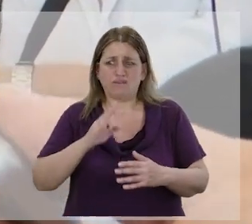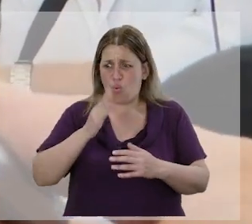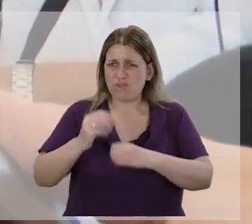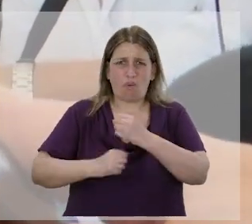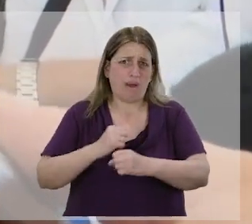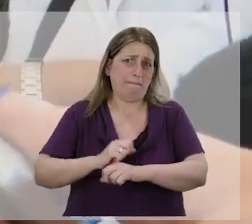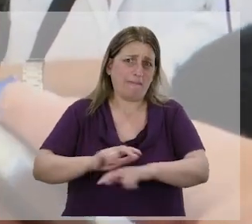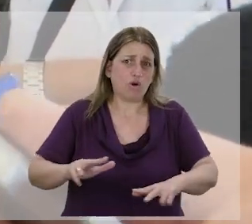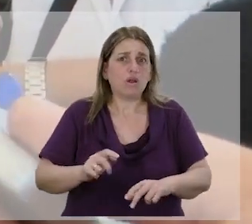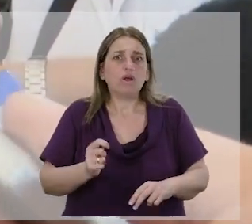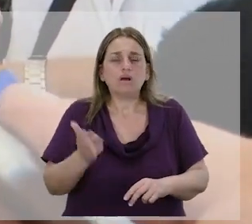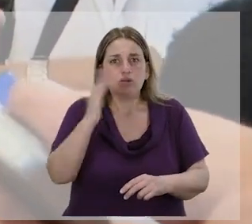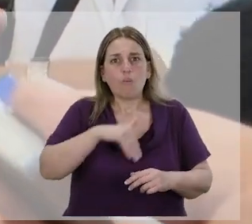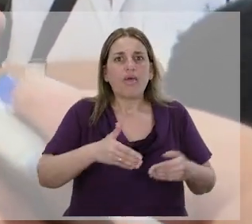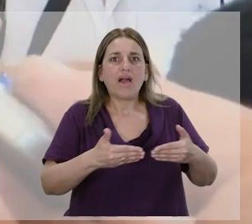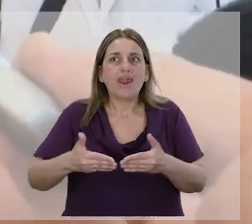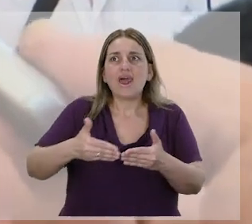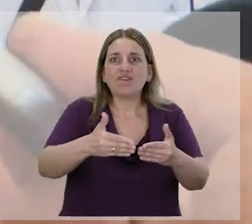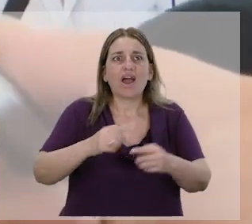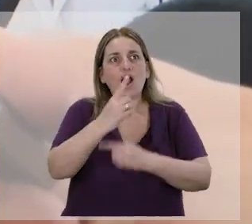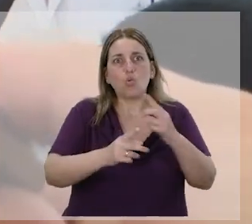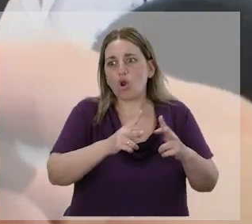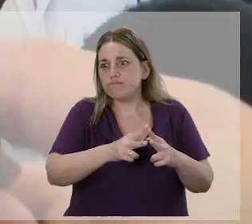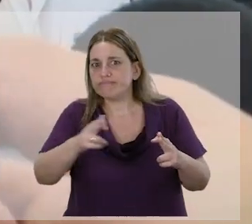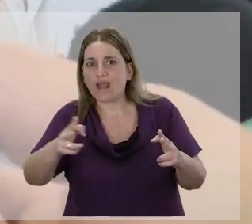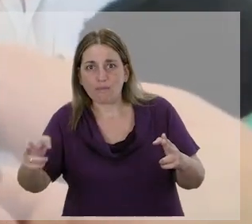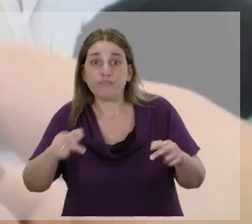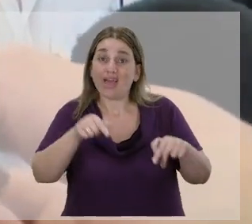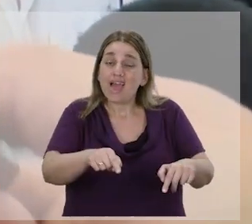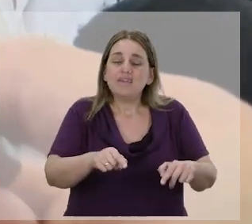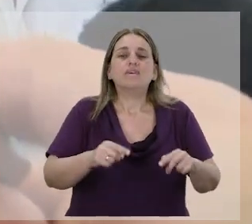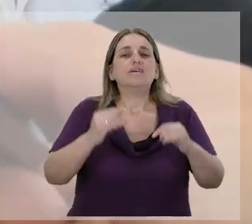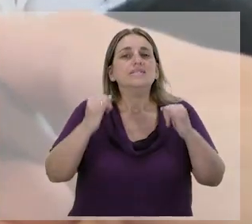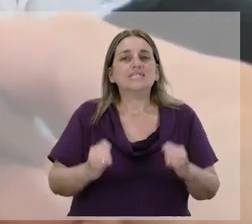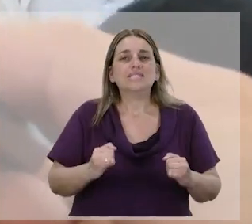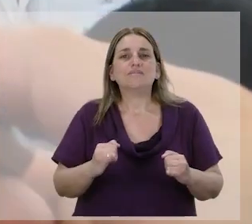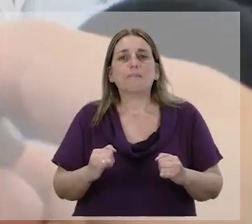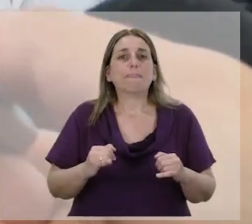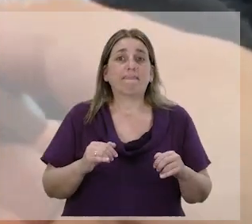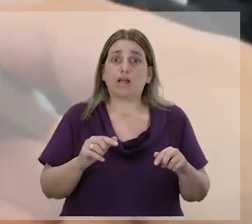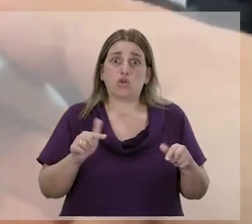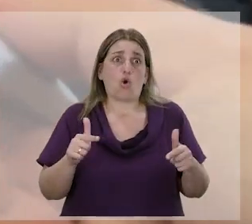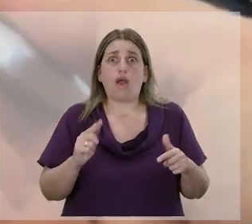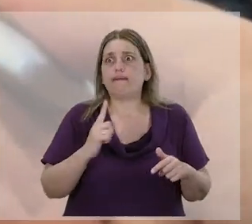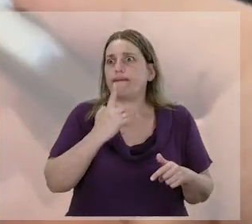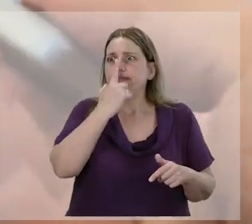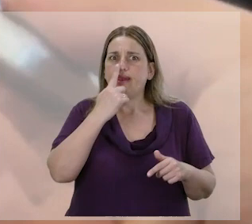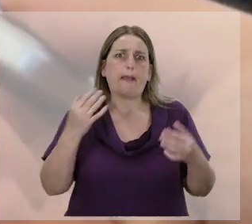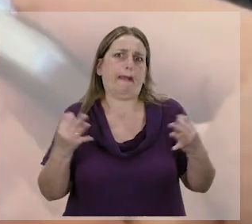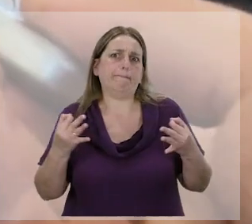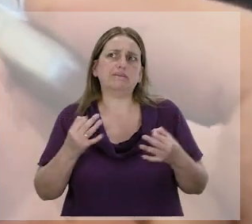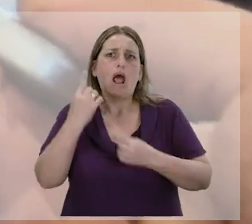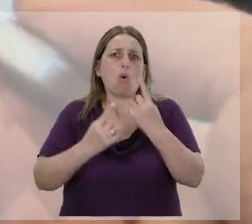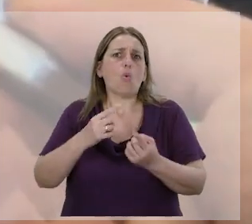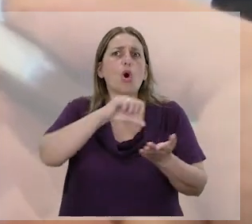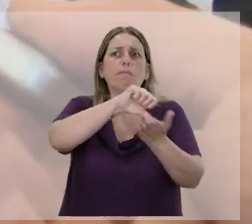últimos años y se torne casi innavegable alguno de sus tramos. Con lo cual, aún no teniendo un